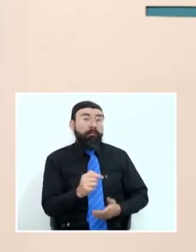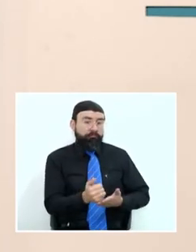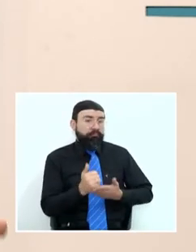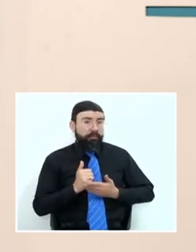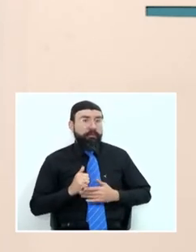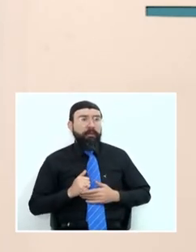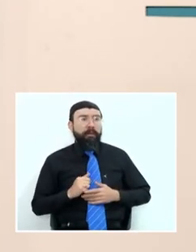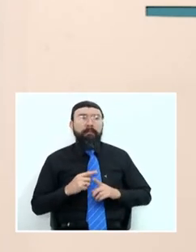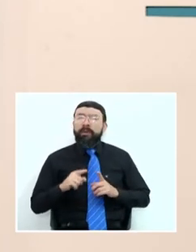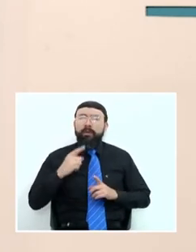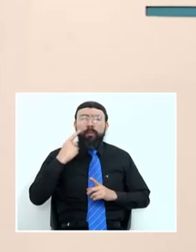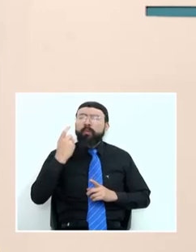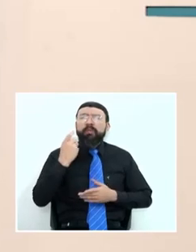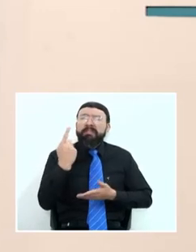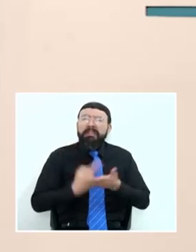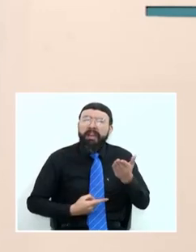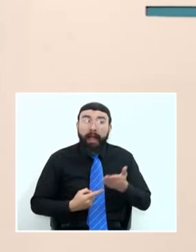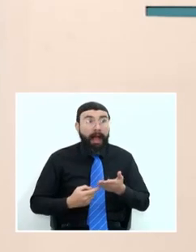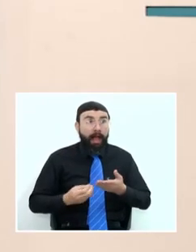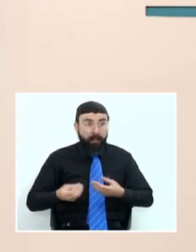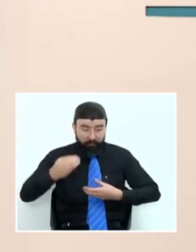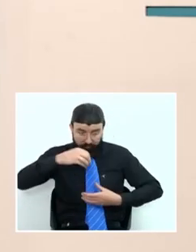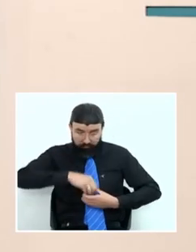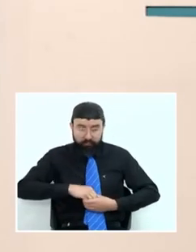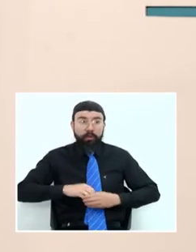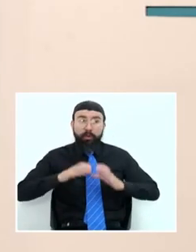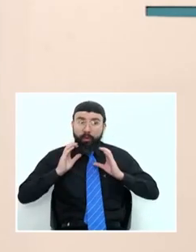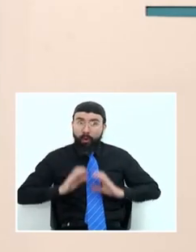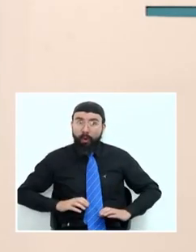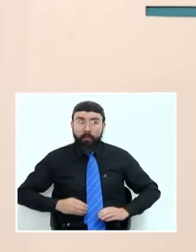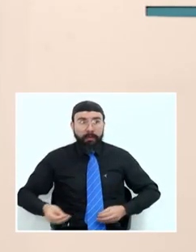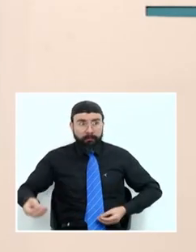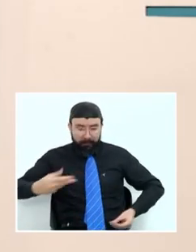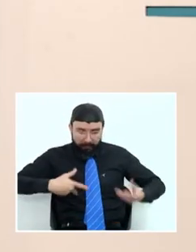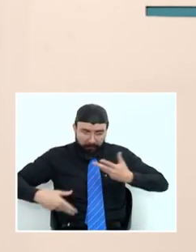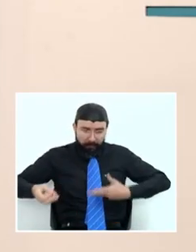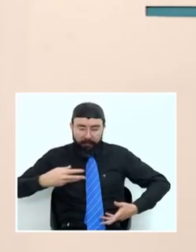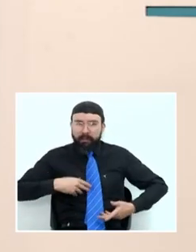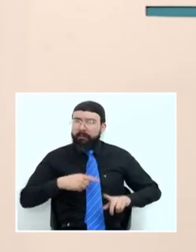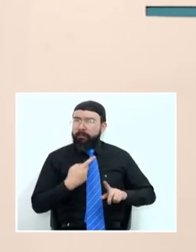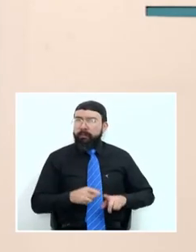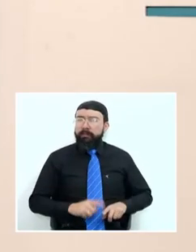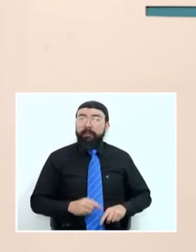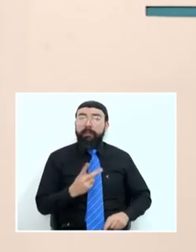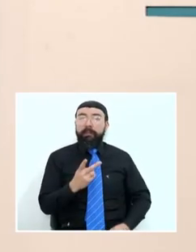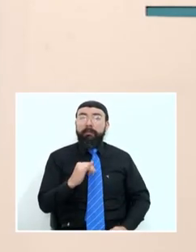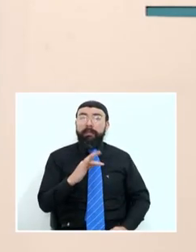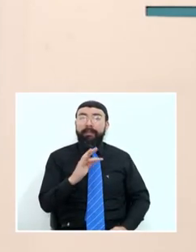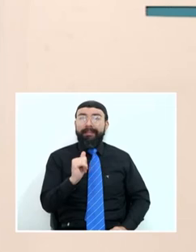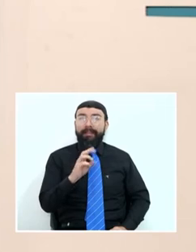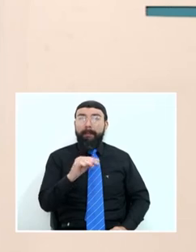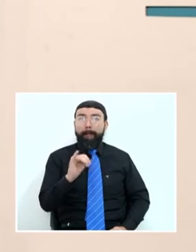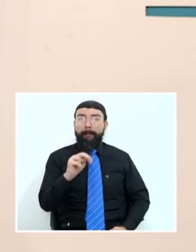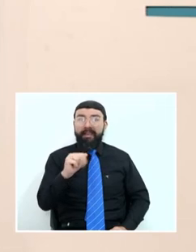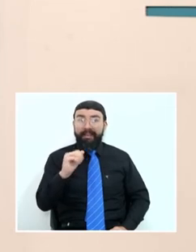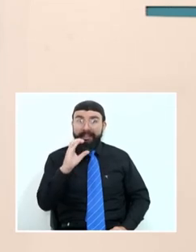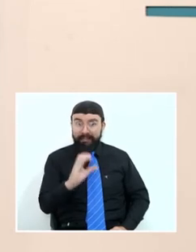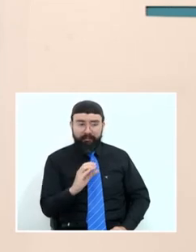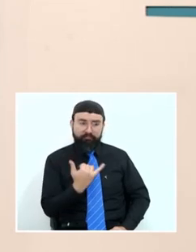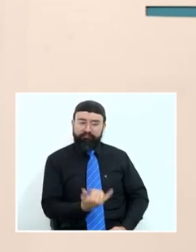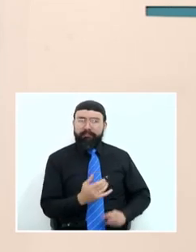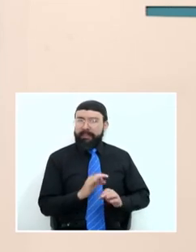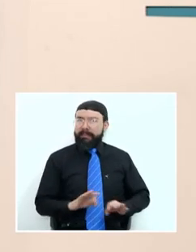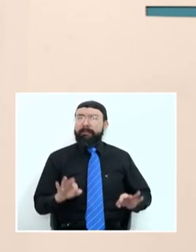estamos buscando es llevarle al organismo esos componentes de vitamina C que son tan importantes. Ahora ya